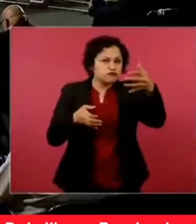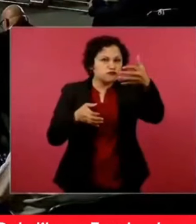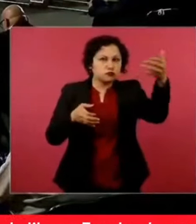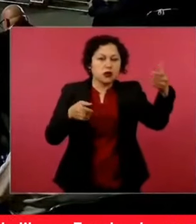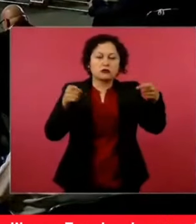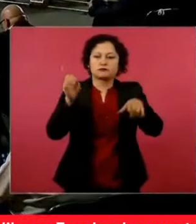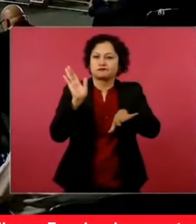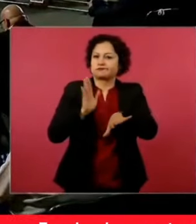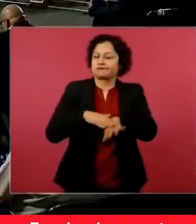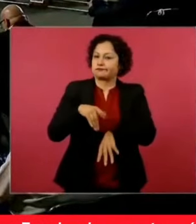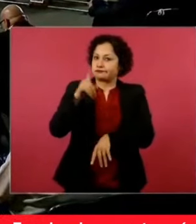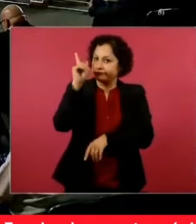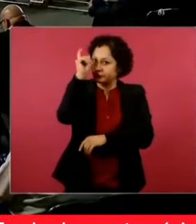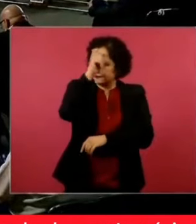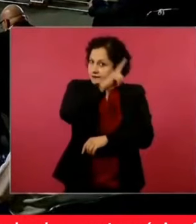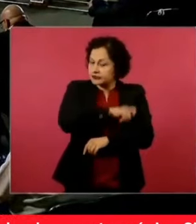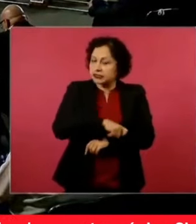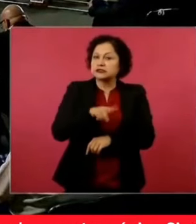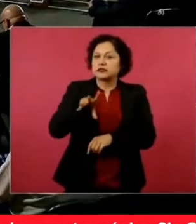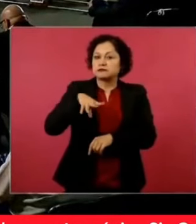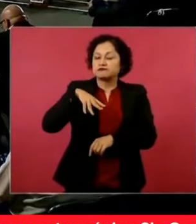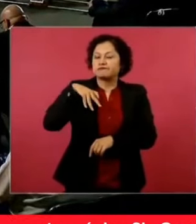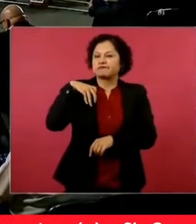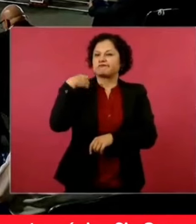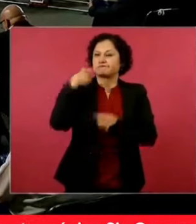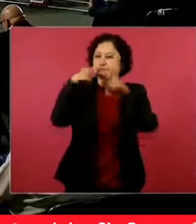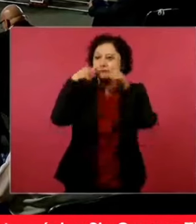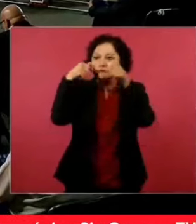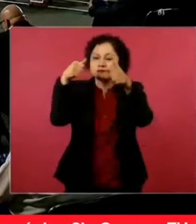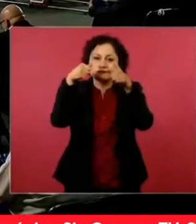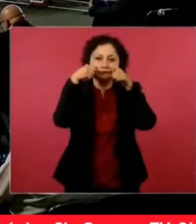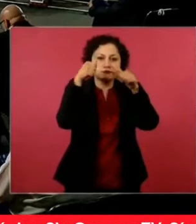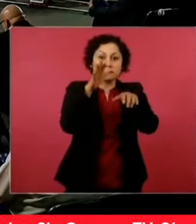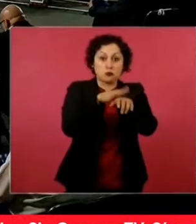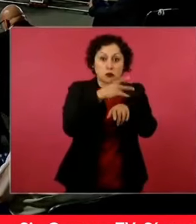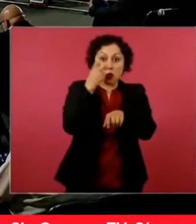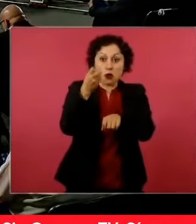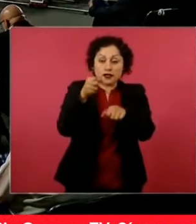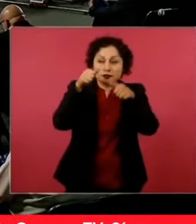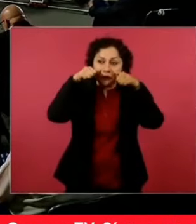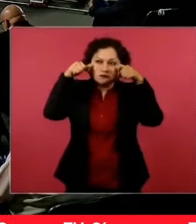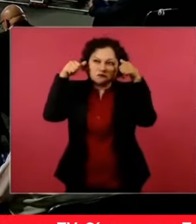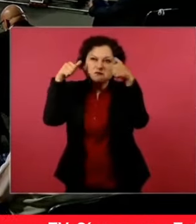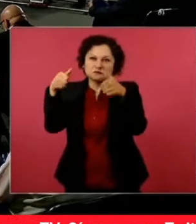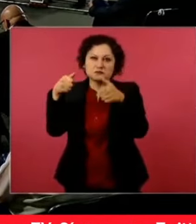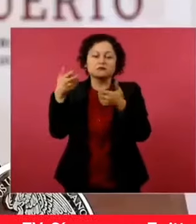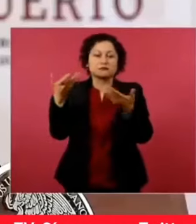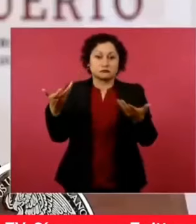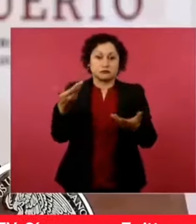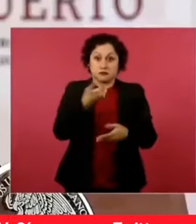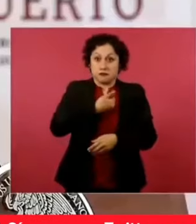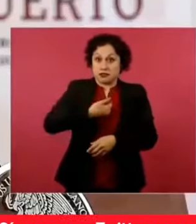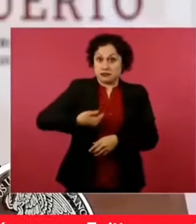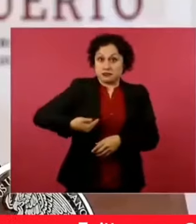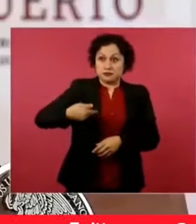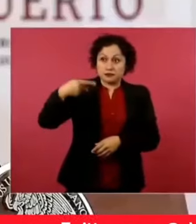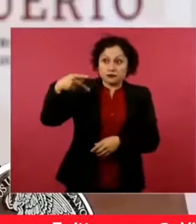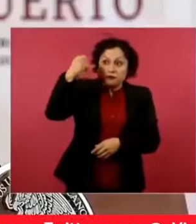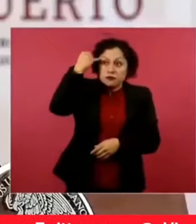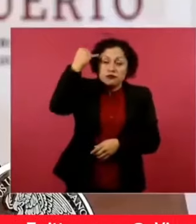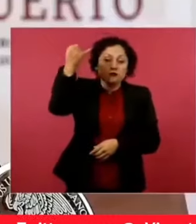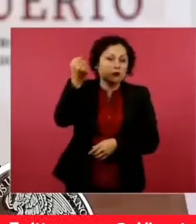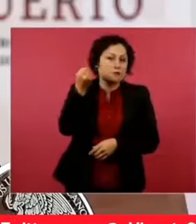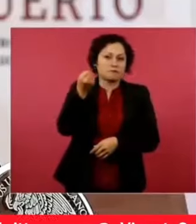mayor. Por eso que es tan generosa el proyecto que el presidente nos encargó de ir a las comunidades